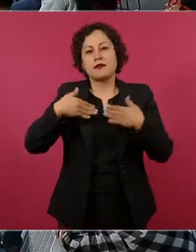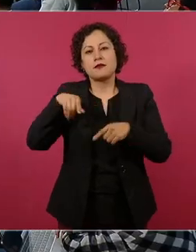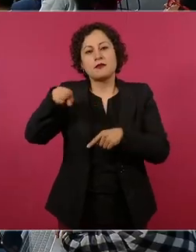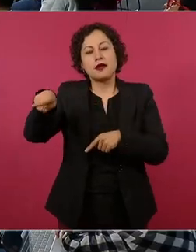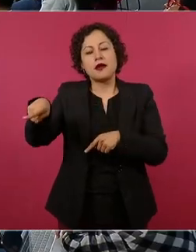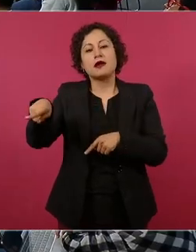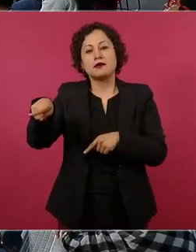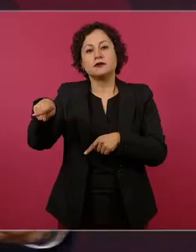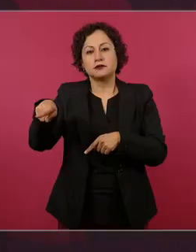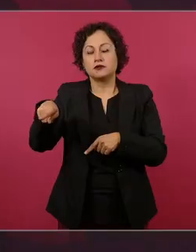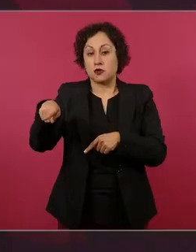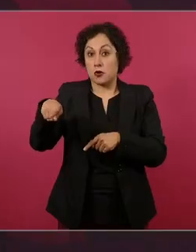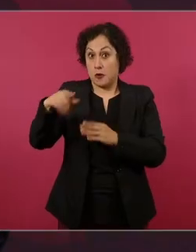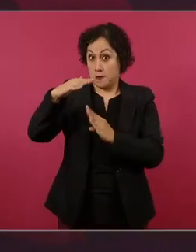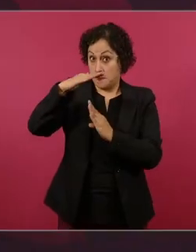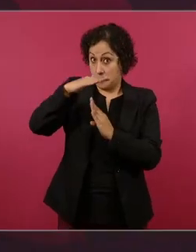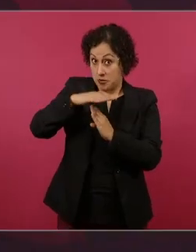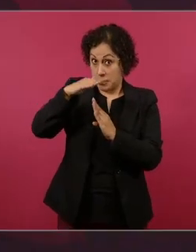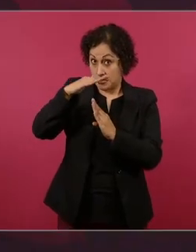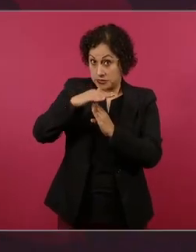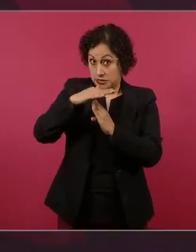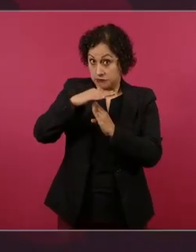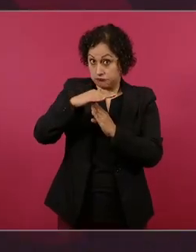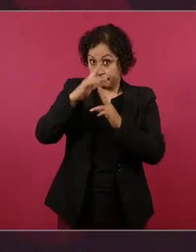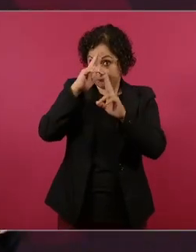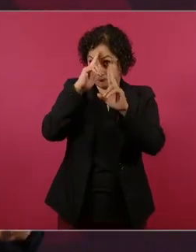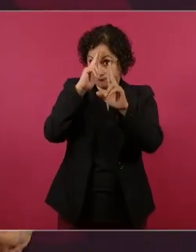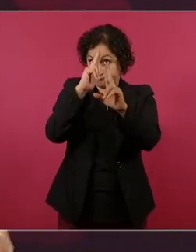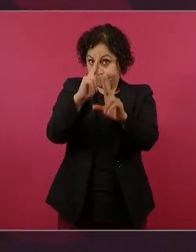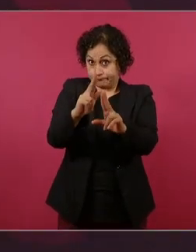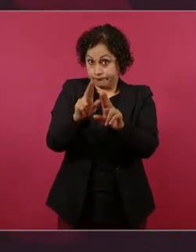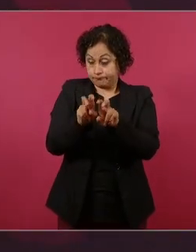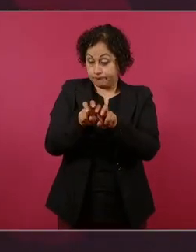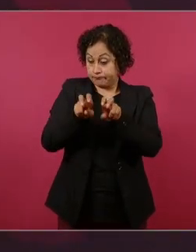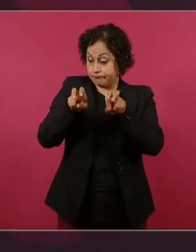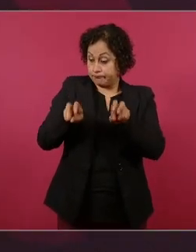en la mesa de honor el obispo